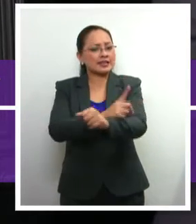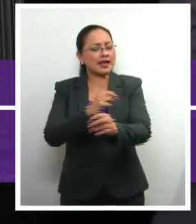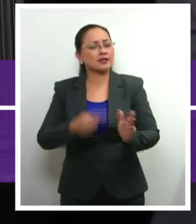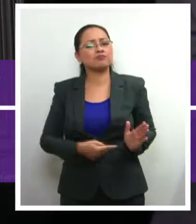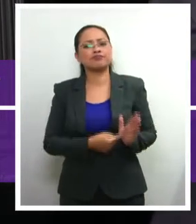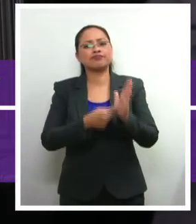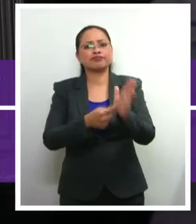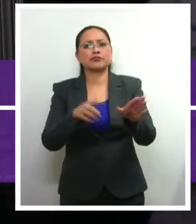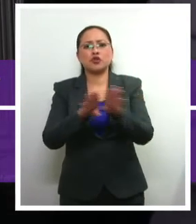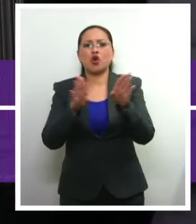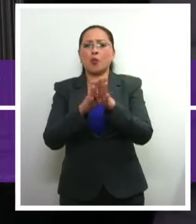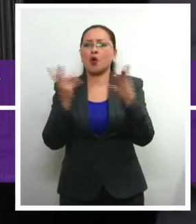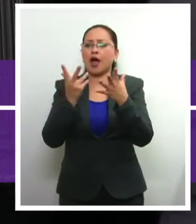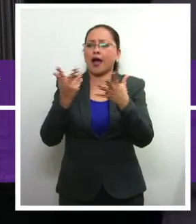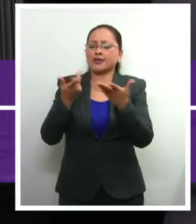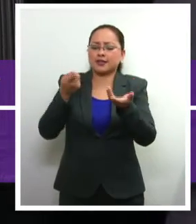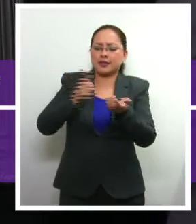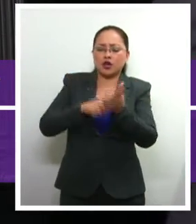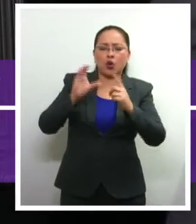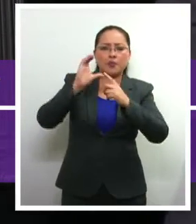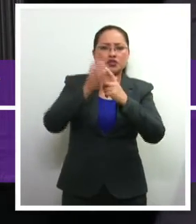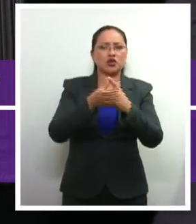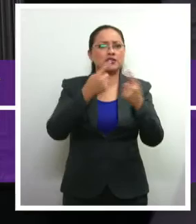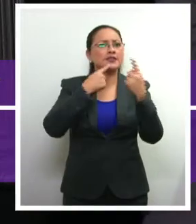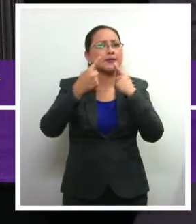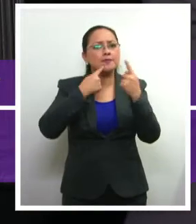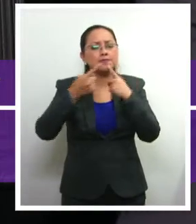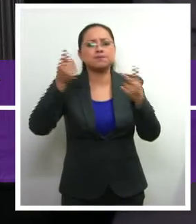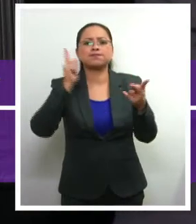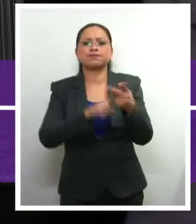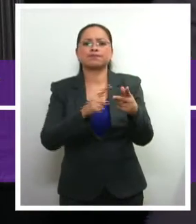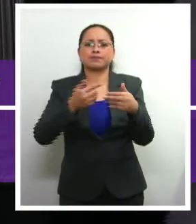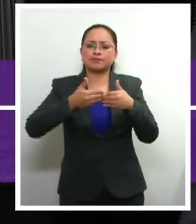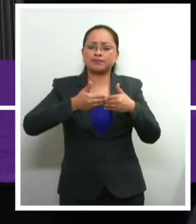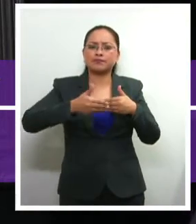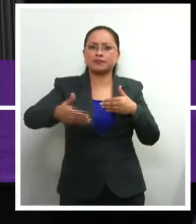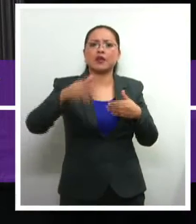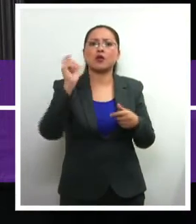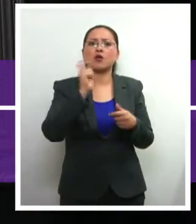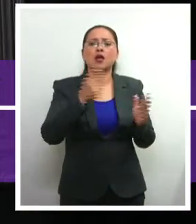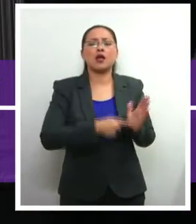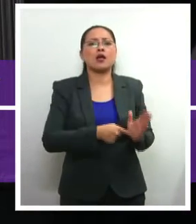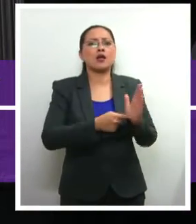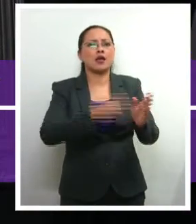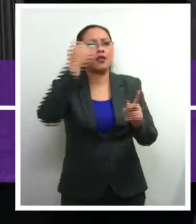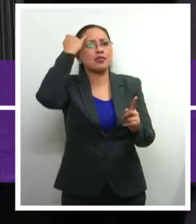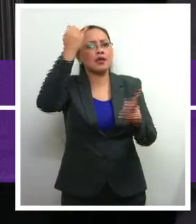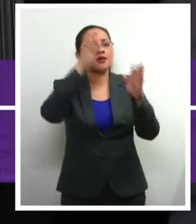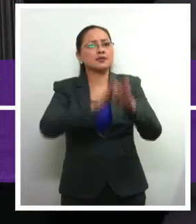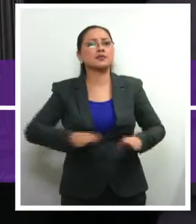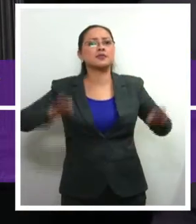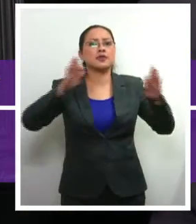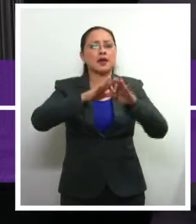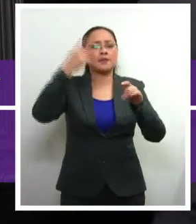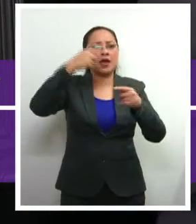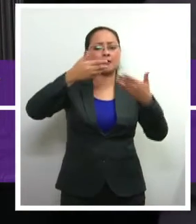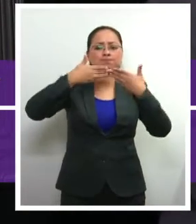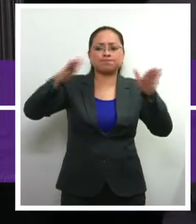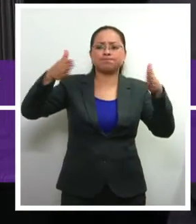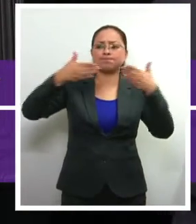se van a desahogar los trabajos en comisiones, las discusiones, a partir de los principios de parlamento